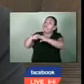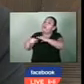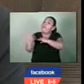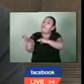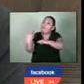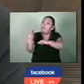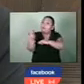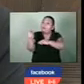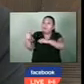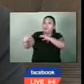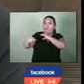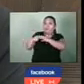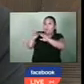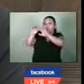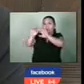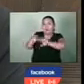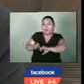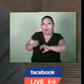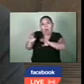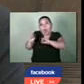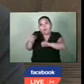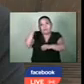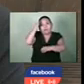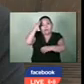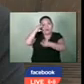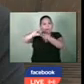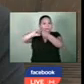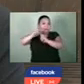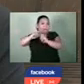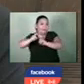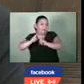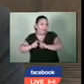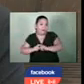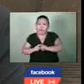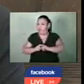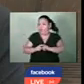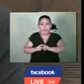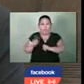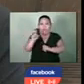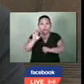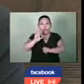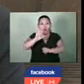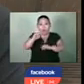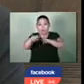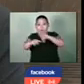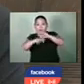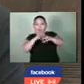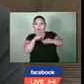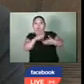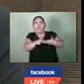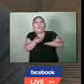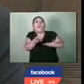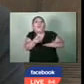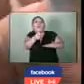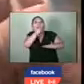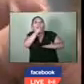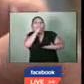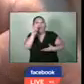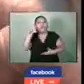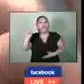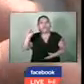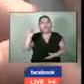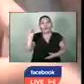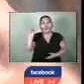información a los clientes para autenticarlos o para actualizarles datos. Nunca se le va a pedir ni el usuario, ni la contraseña, ni el token.